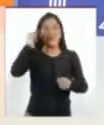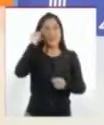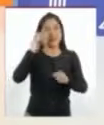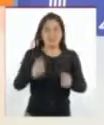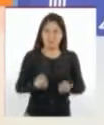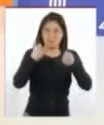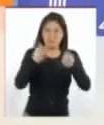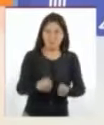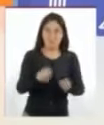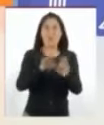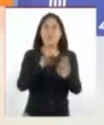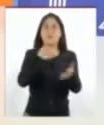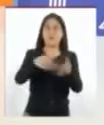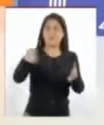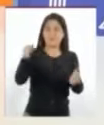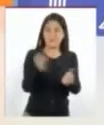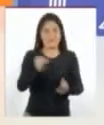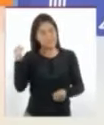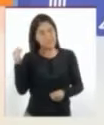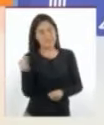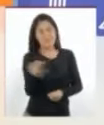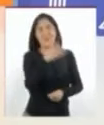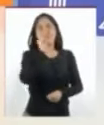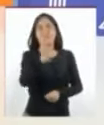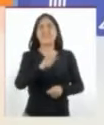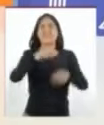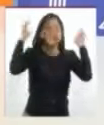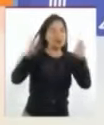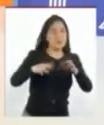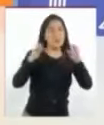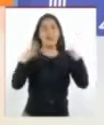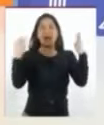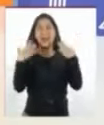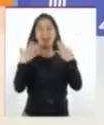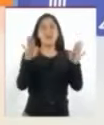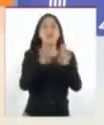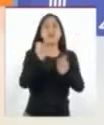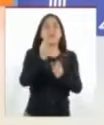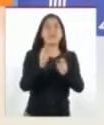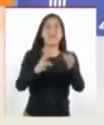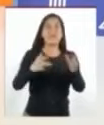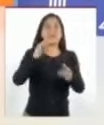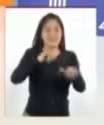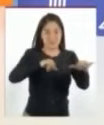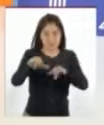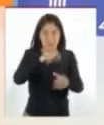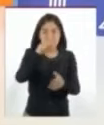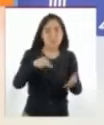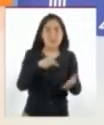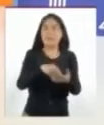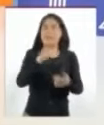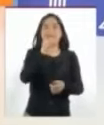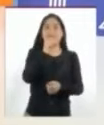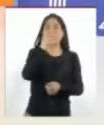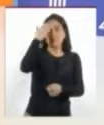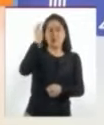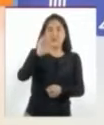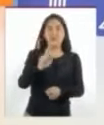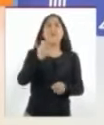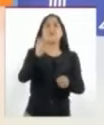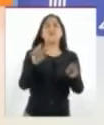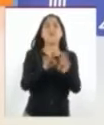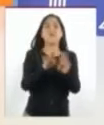lo desconocido, desafiando las condiciones climáticas, avanzando por zonas geográficamente desconocidas, con